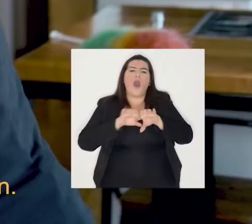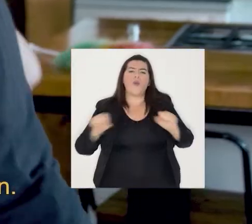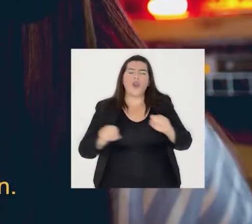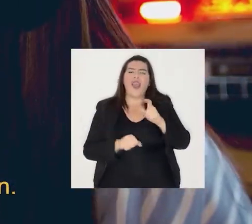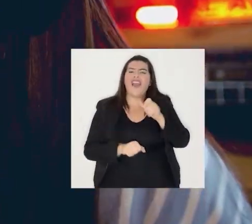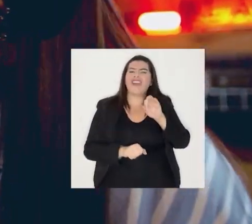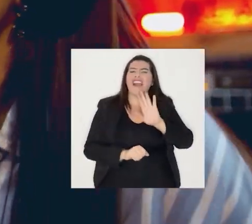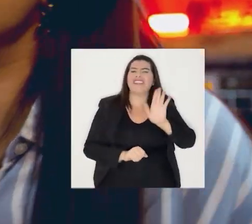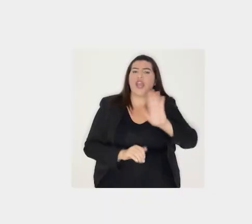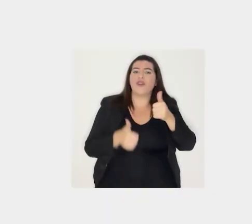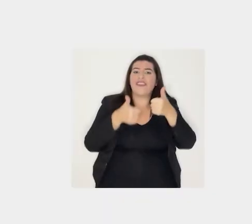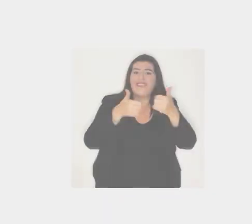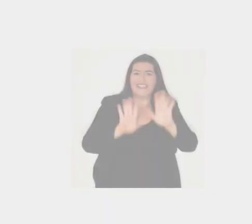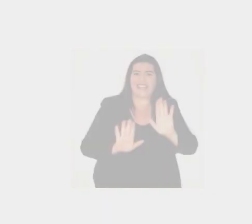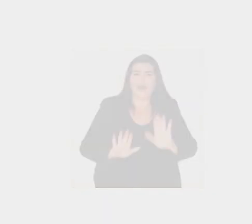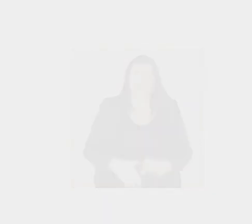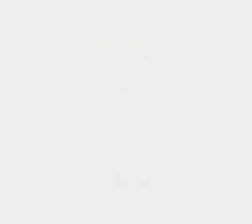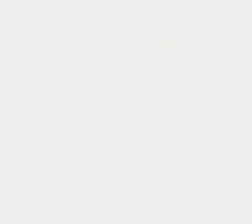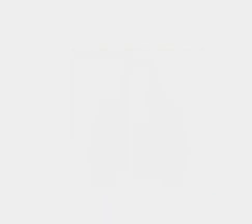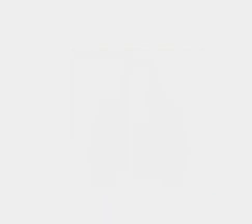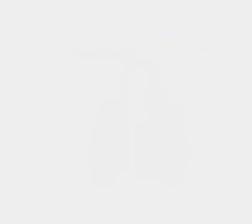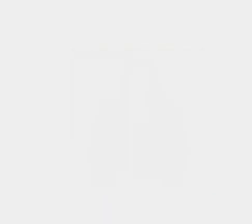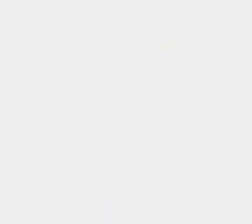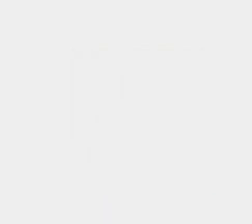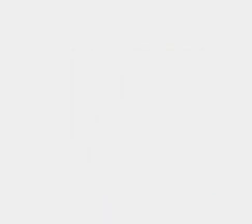Gabriela que esté muy bien chao chao